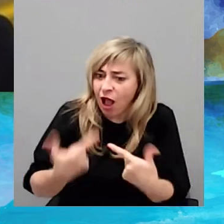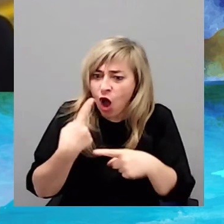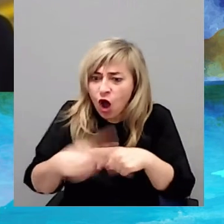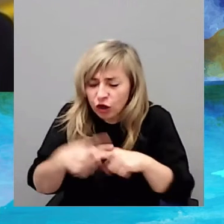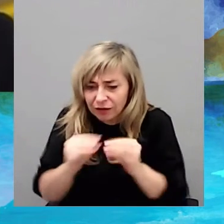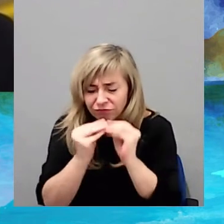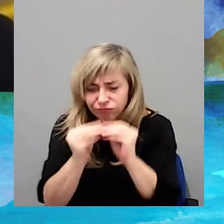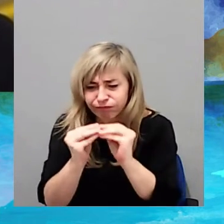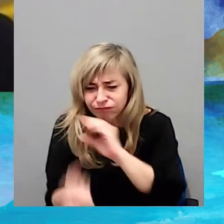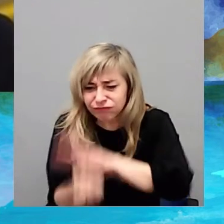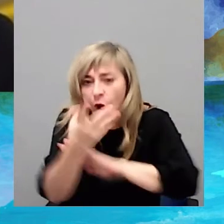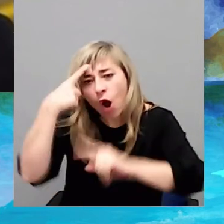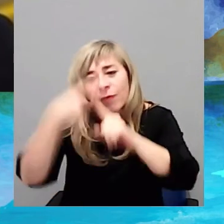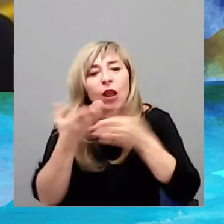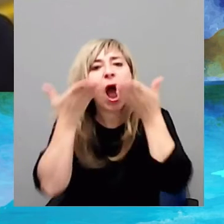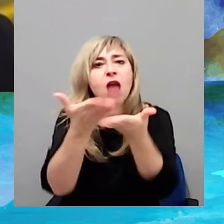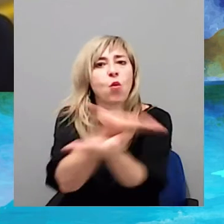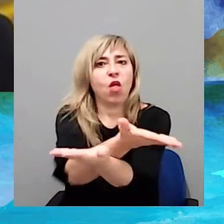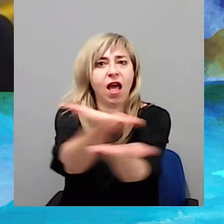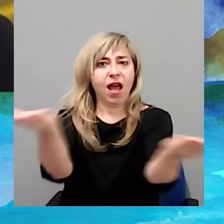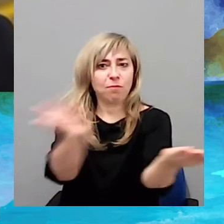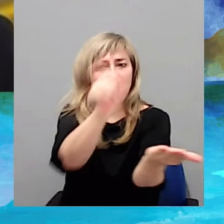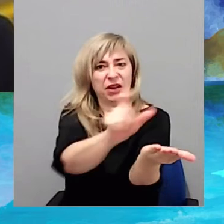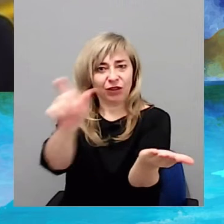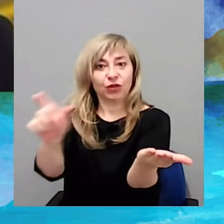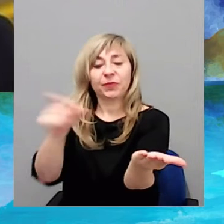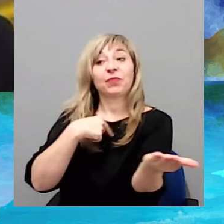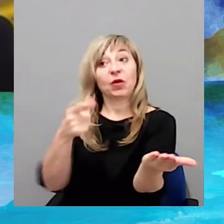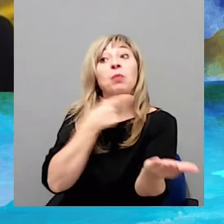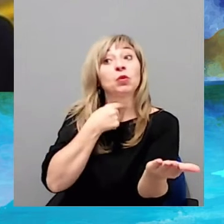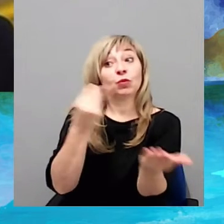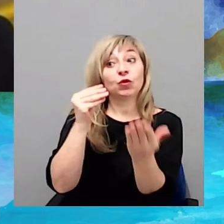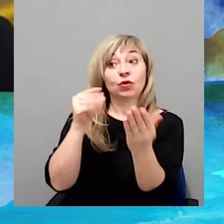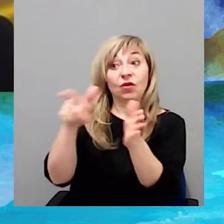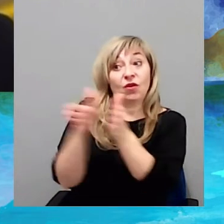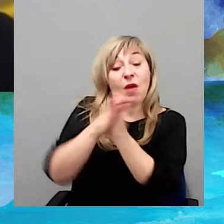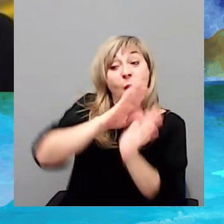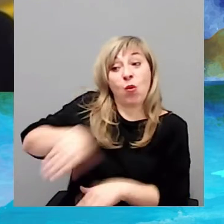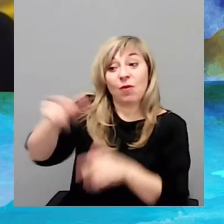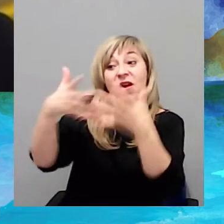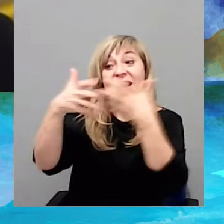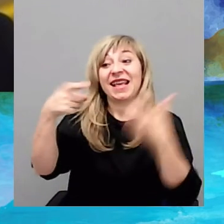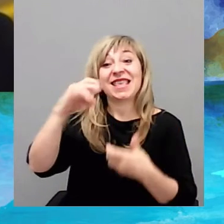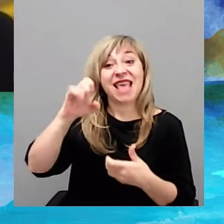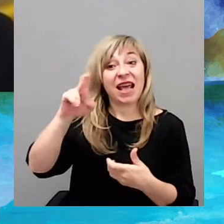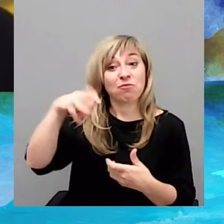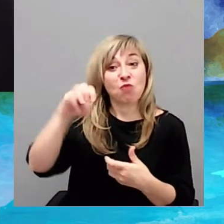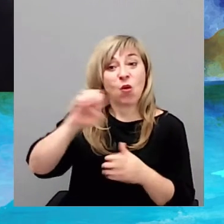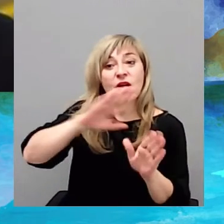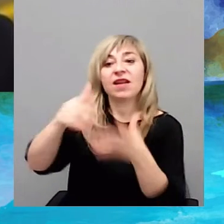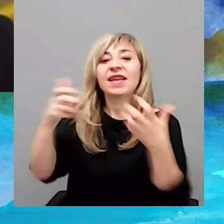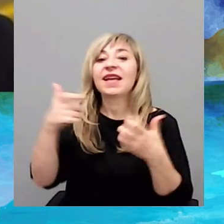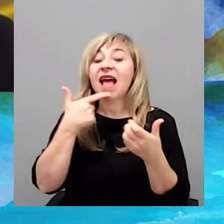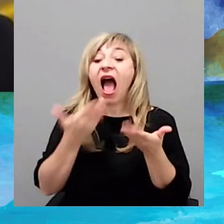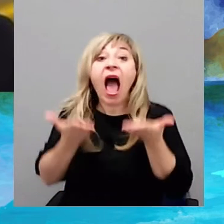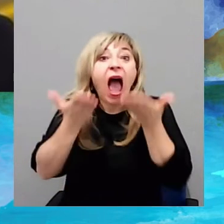a los demás? Además, me gusta mucho esa frase última que has dicho, Guillermo, de ayudar es demasiado fácil